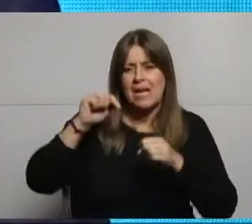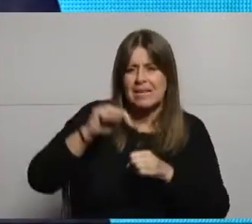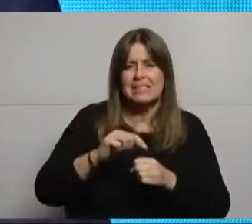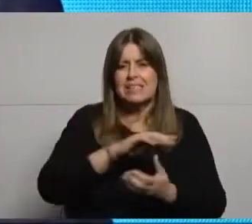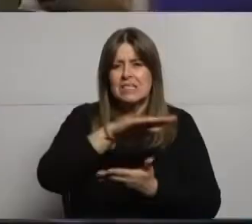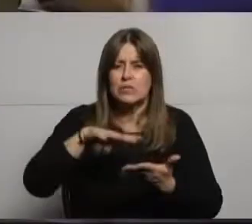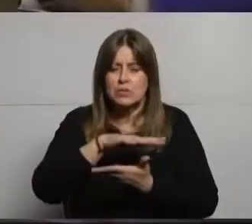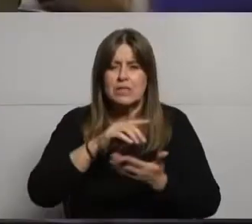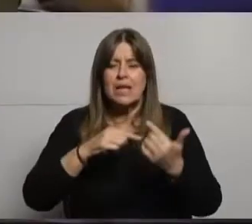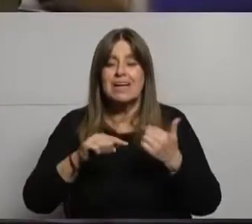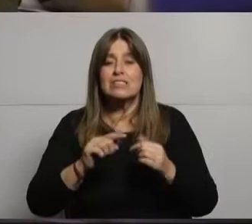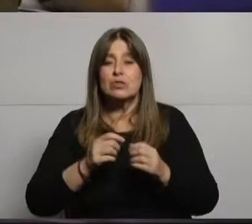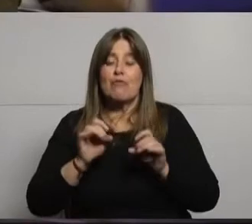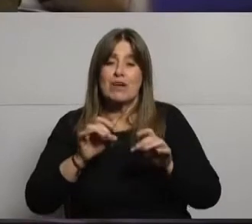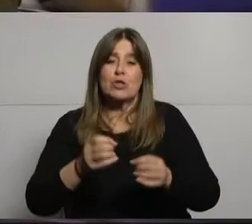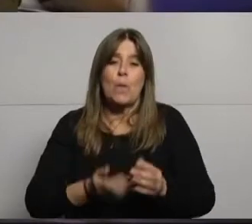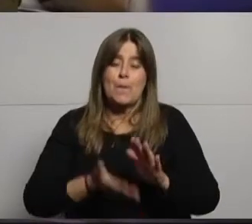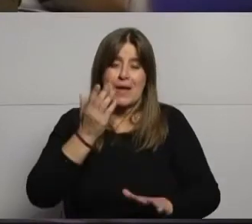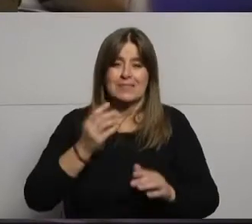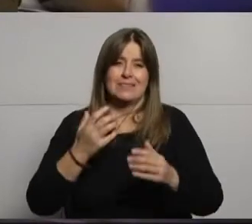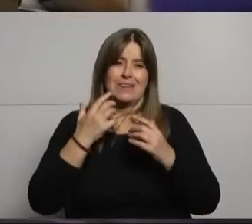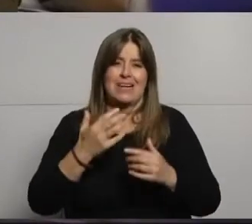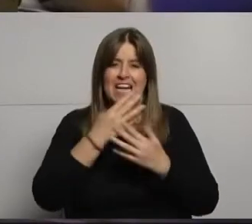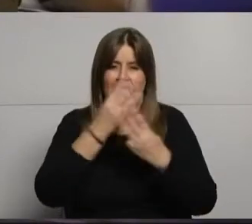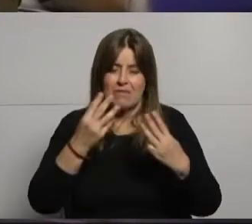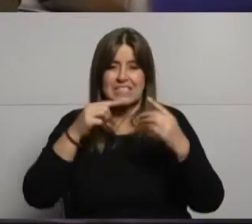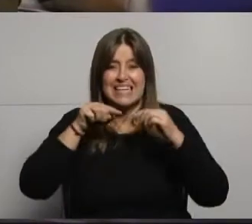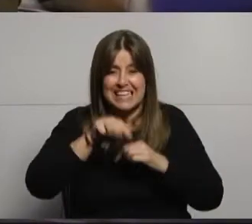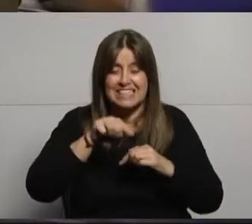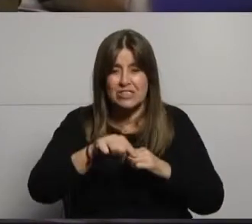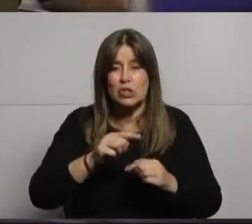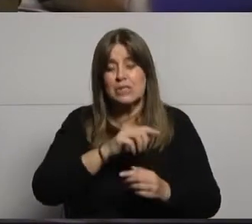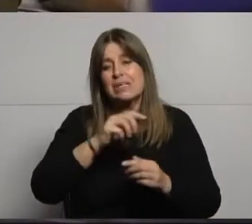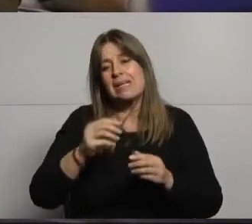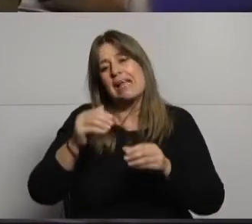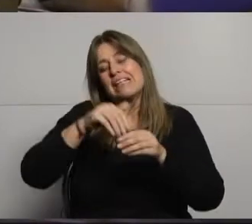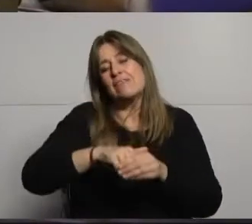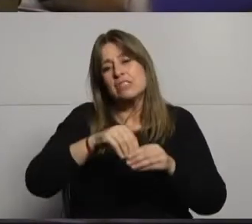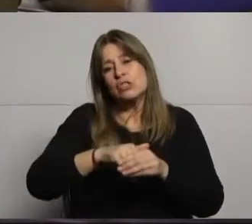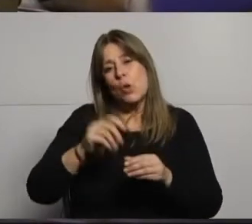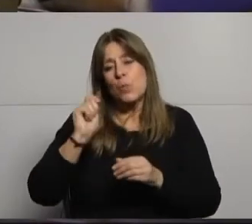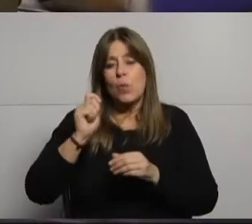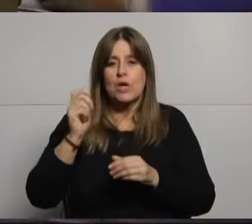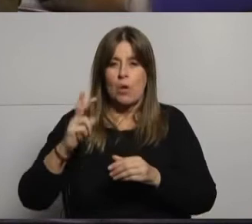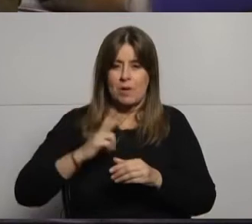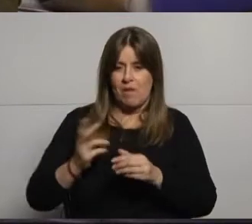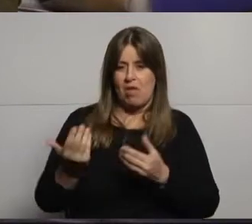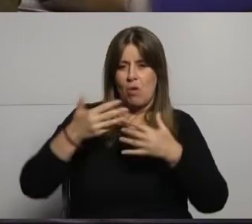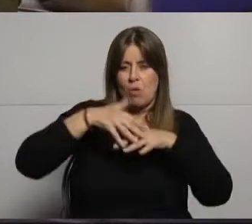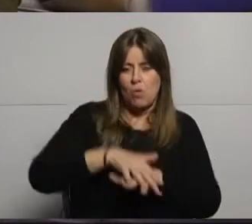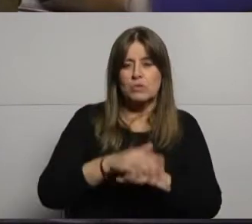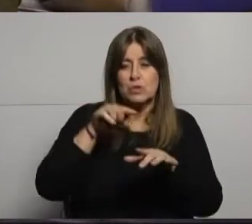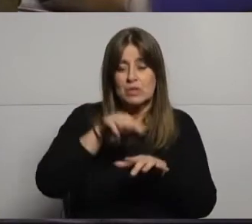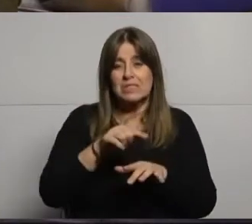la fecha. En ese contexto, la integración público-privada se ha dado de distintas maneras. Ha habido también una ola